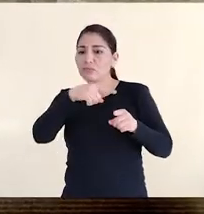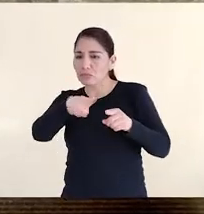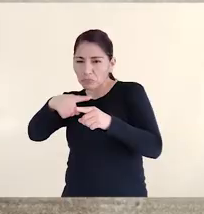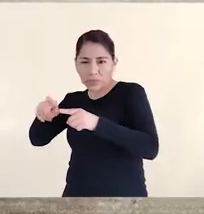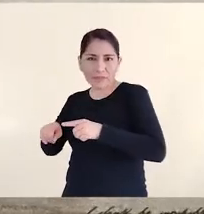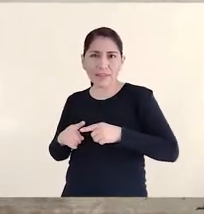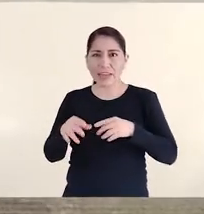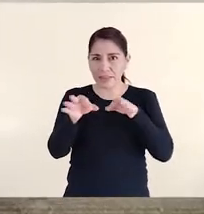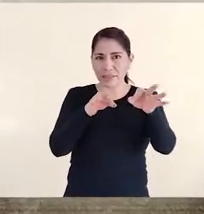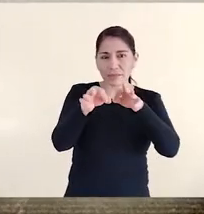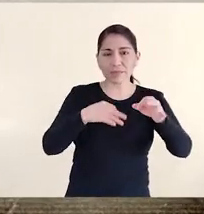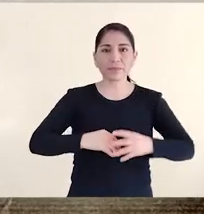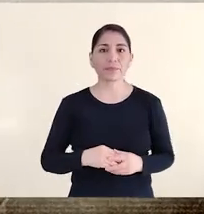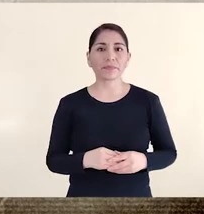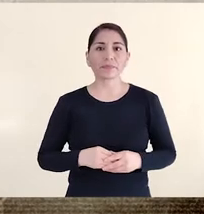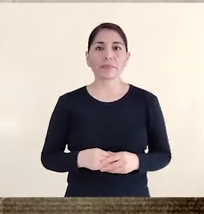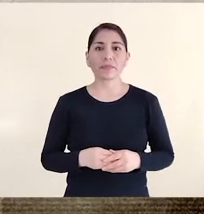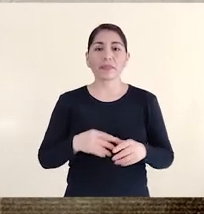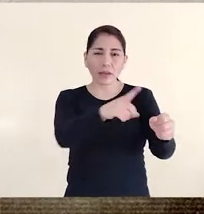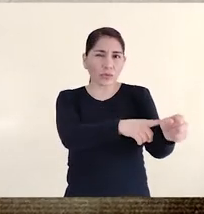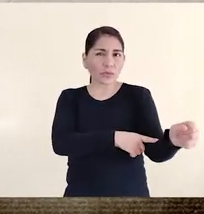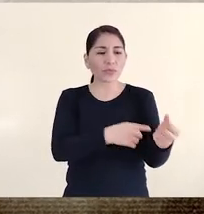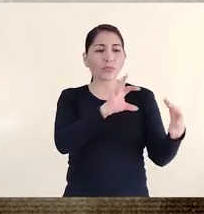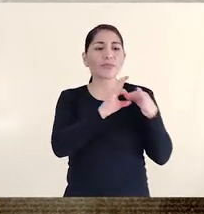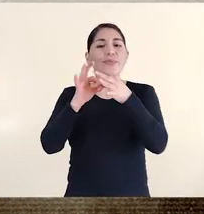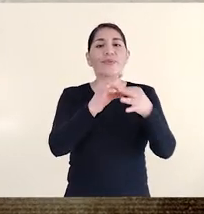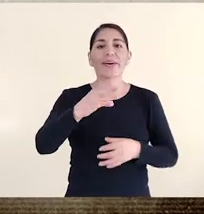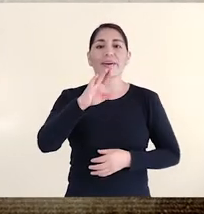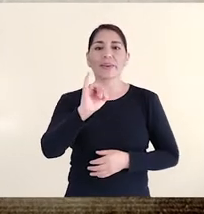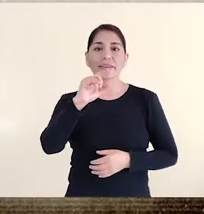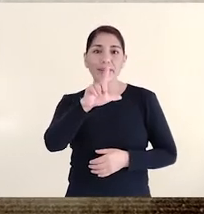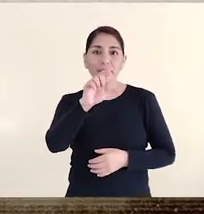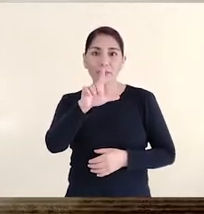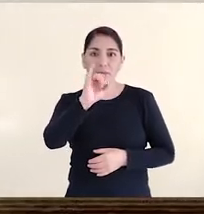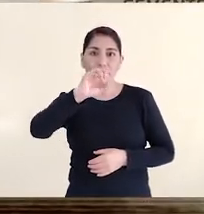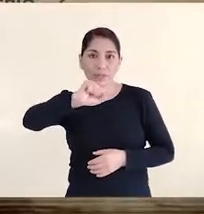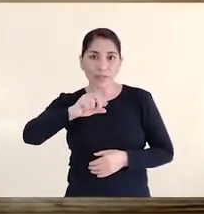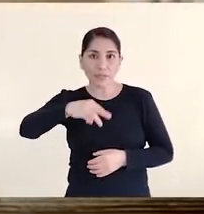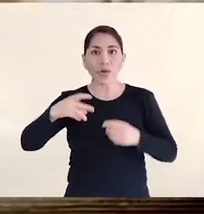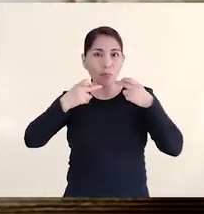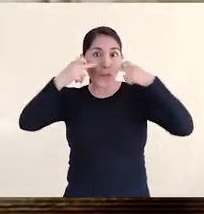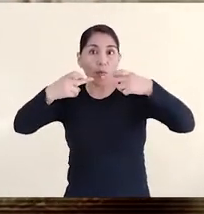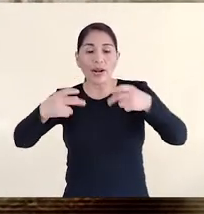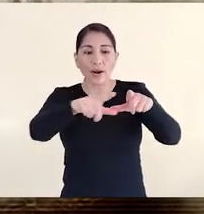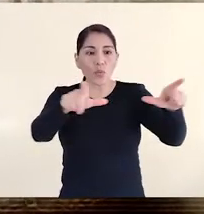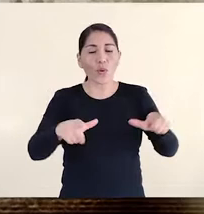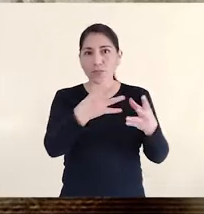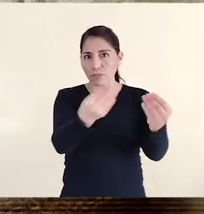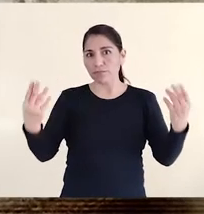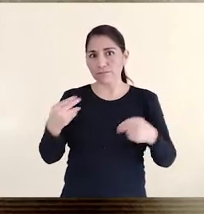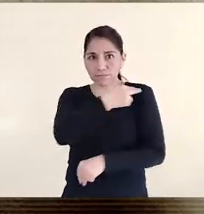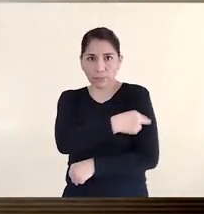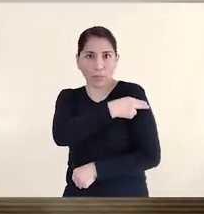delimitación arbitraria y cada barrio latino la define distinta. Tradicionalmente se le vincula con el criollismo y lo popular. Fue